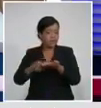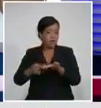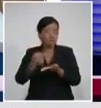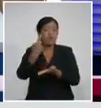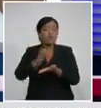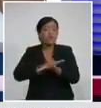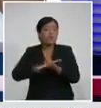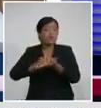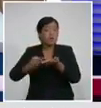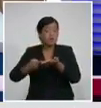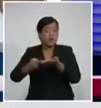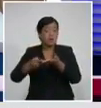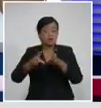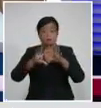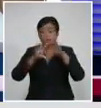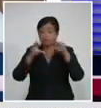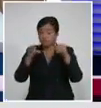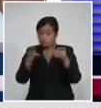incluido